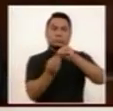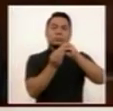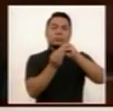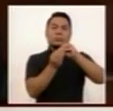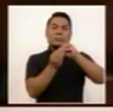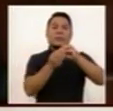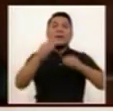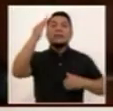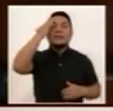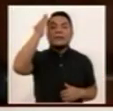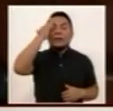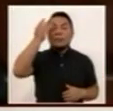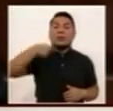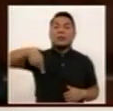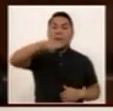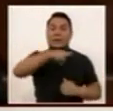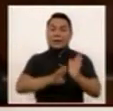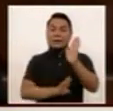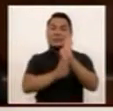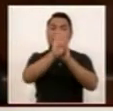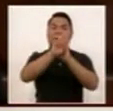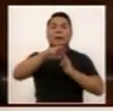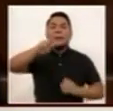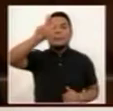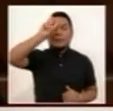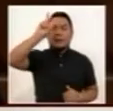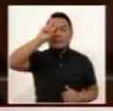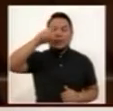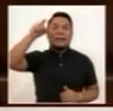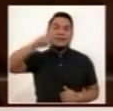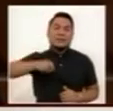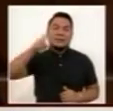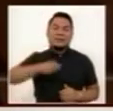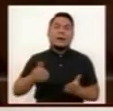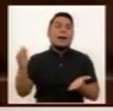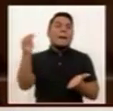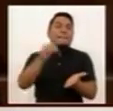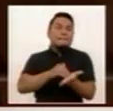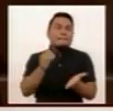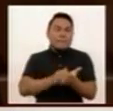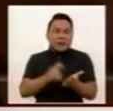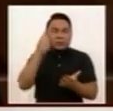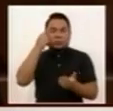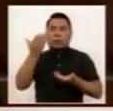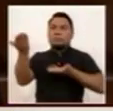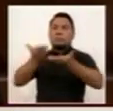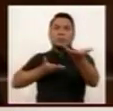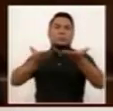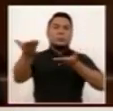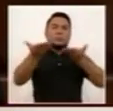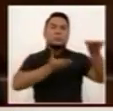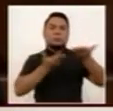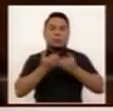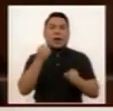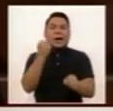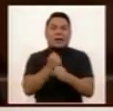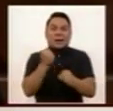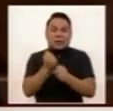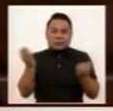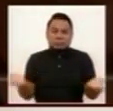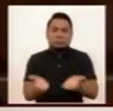para crecer, nuestro país debe ser cada vez más competitivo y generar empleo de